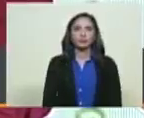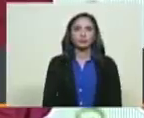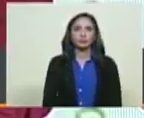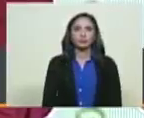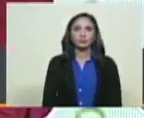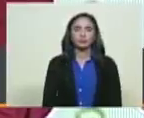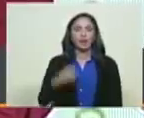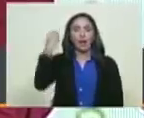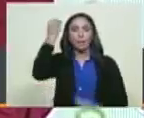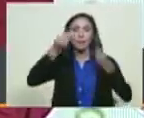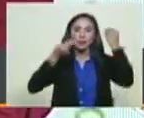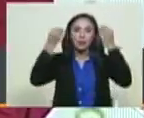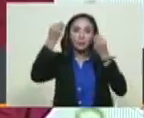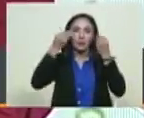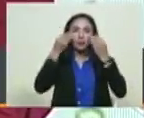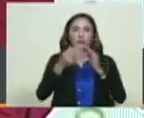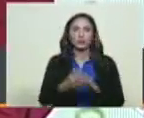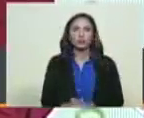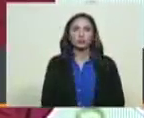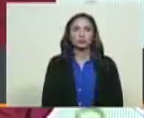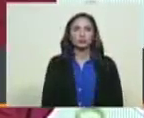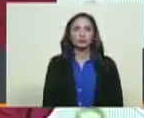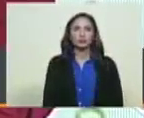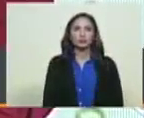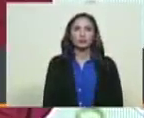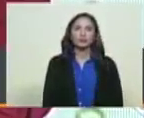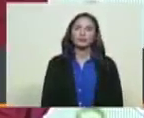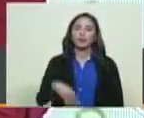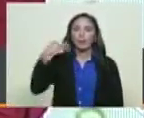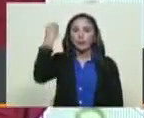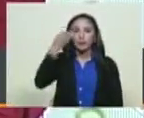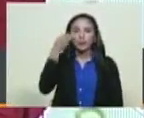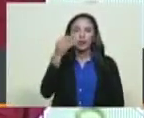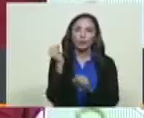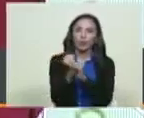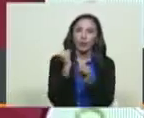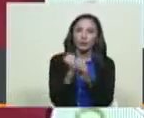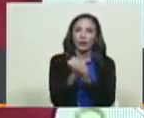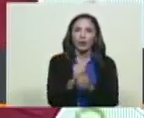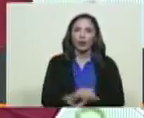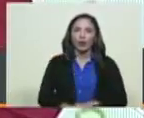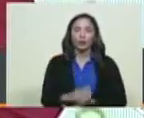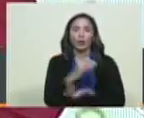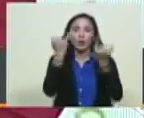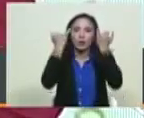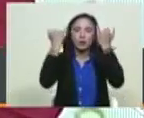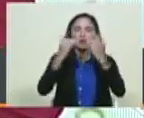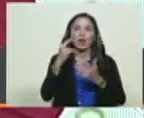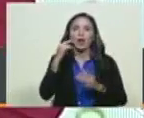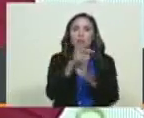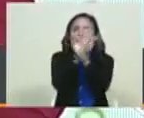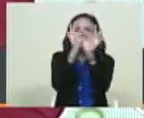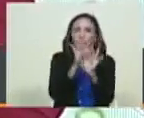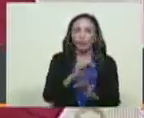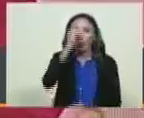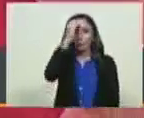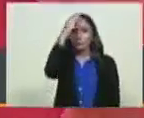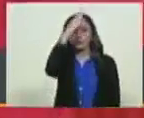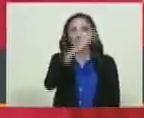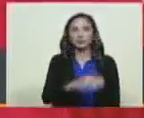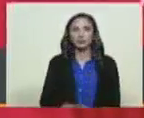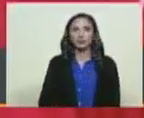en pensamiento en acción en metodología en